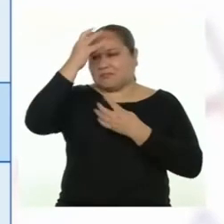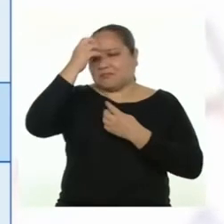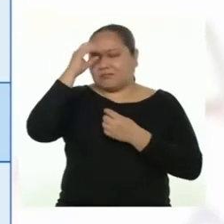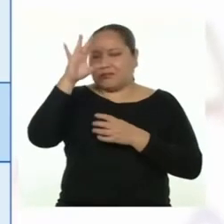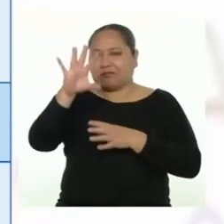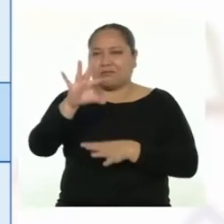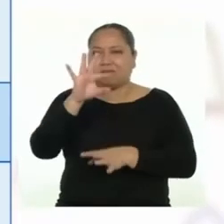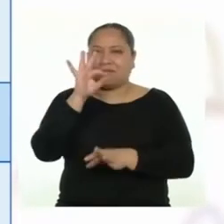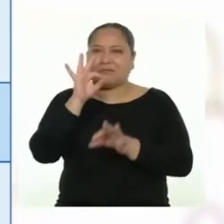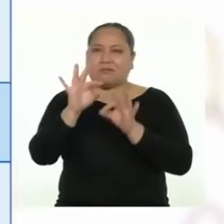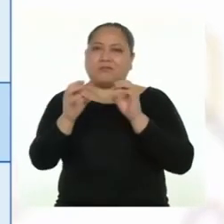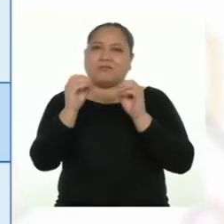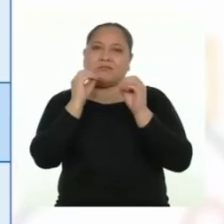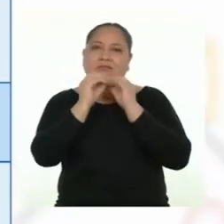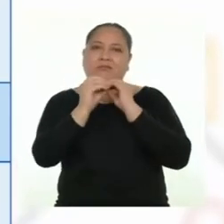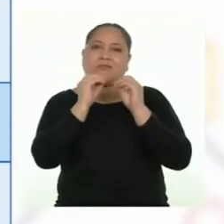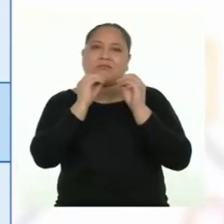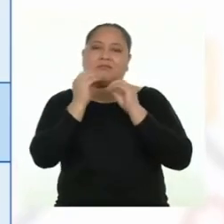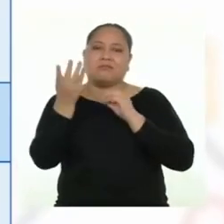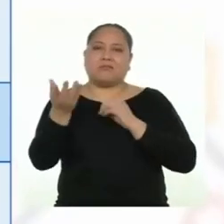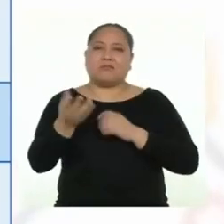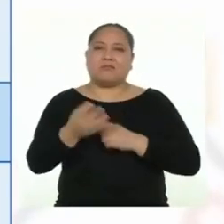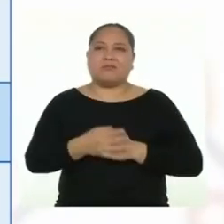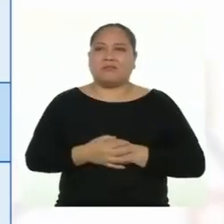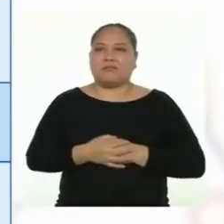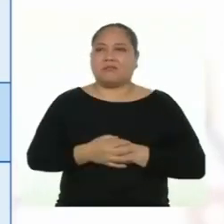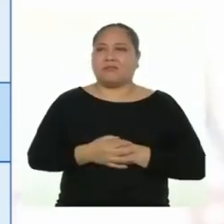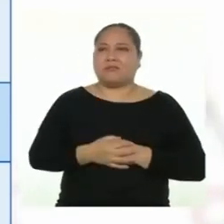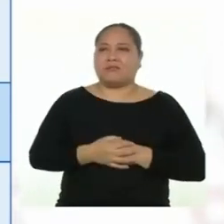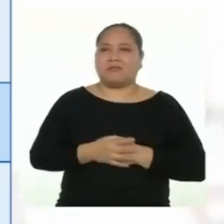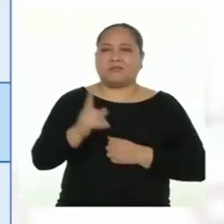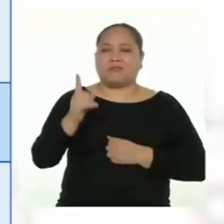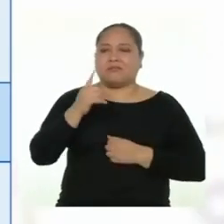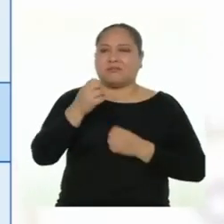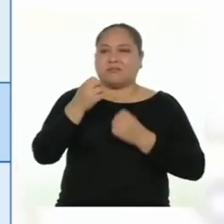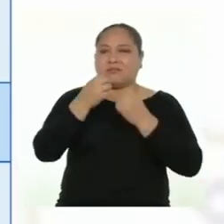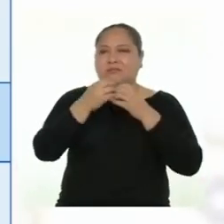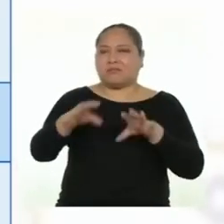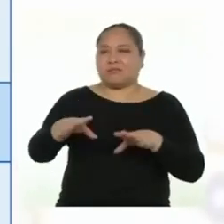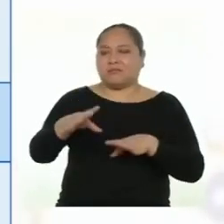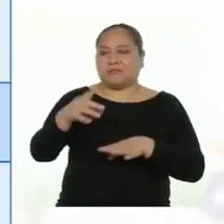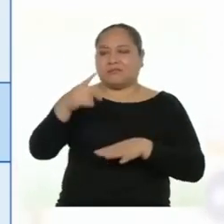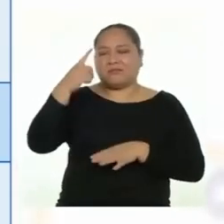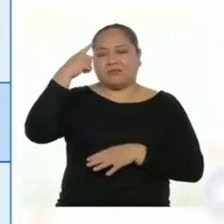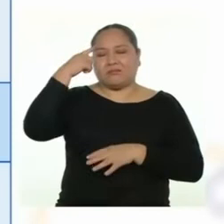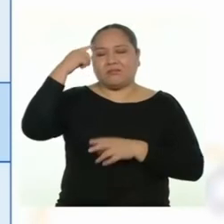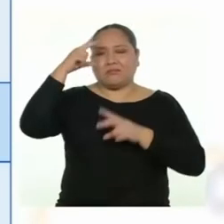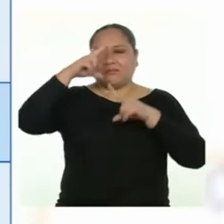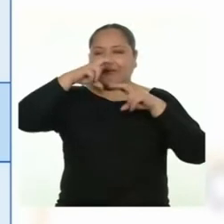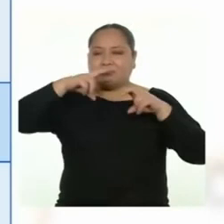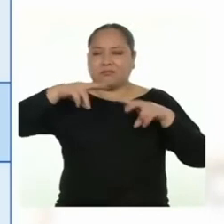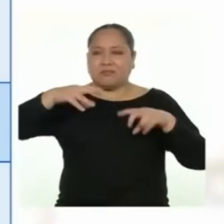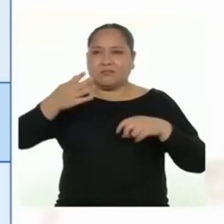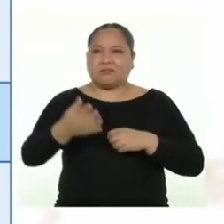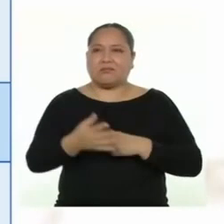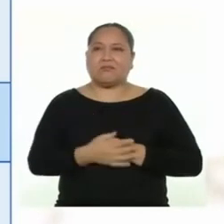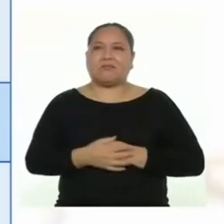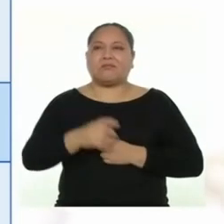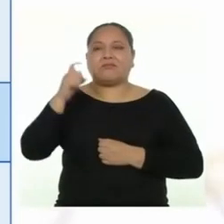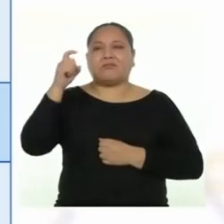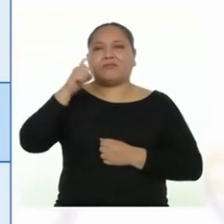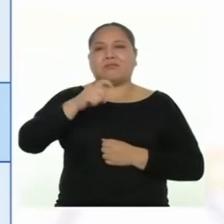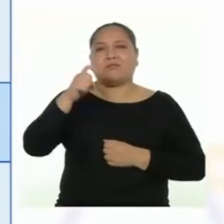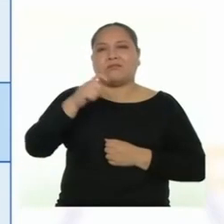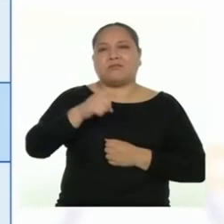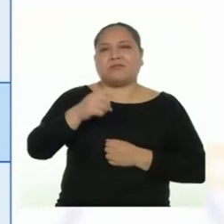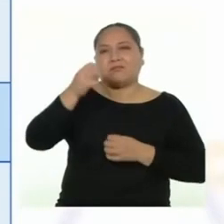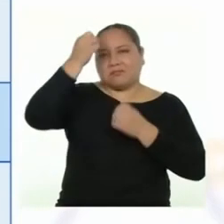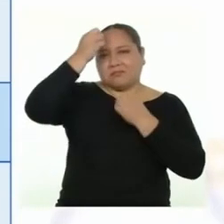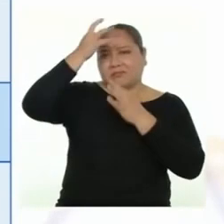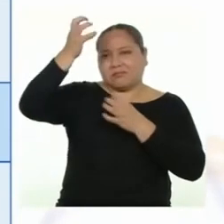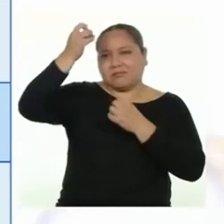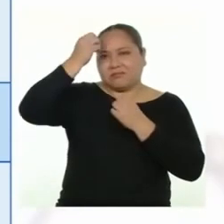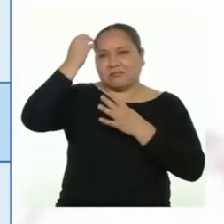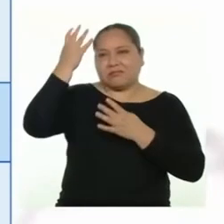información para encontrar alternativas de solución. No hay que perder de vista lo que decía la investigación. Necesitamos información sobre